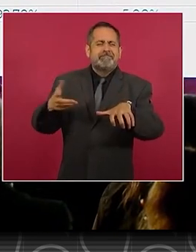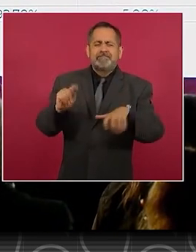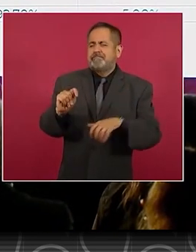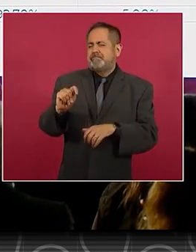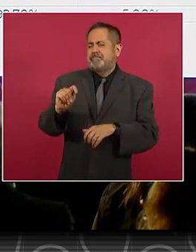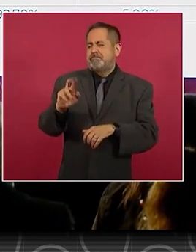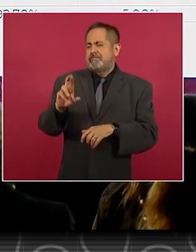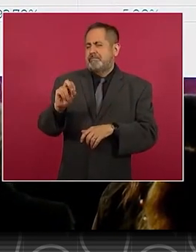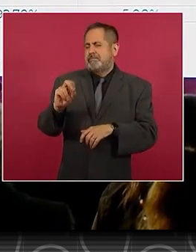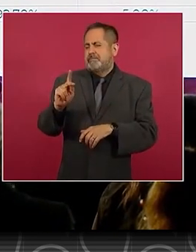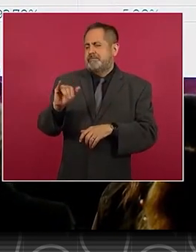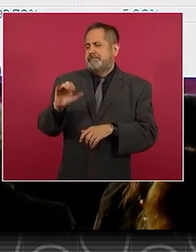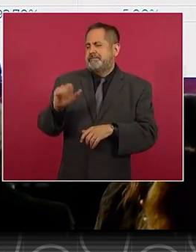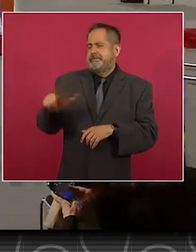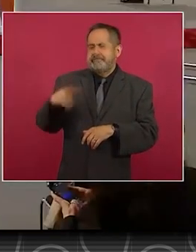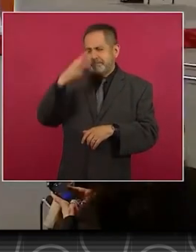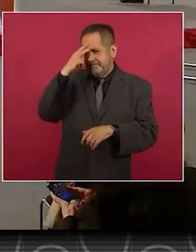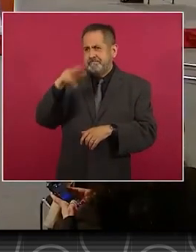y por lo mismo